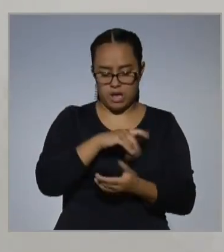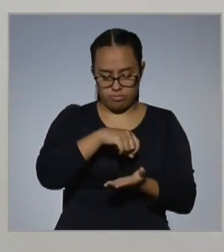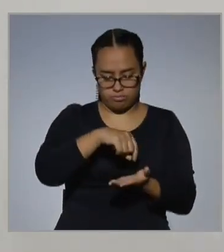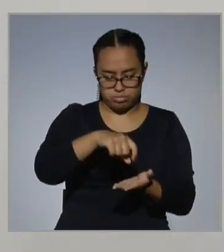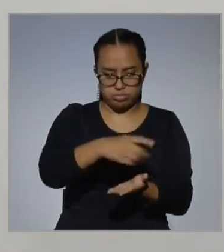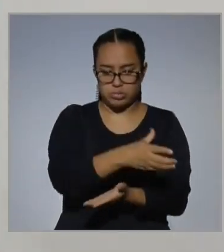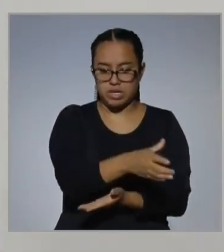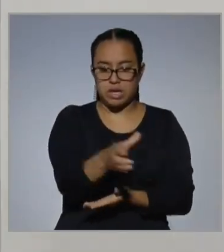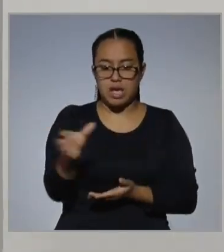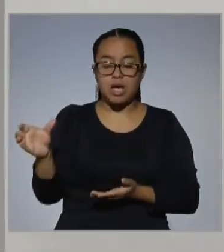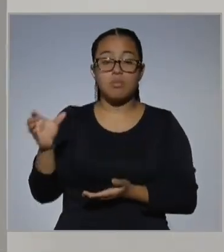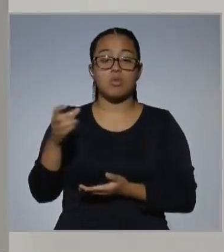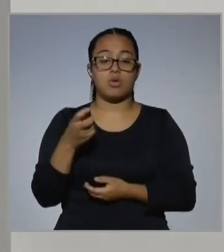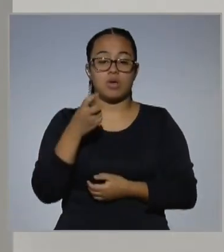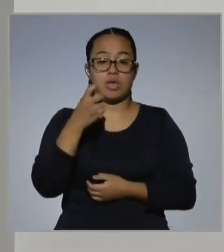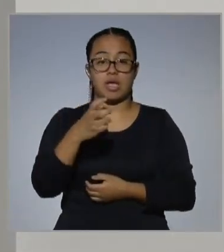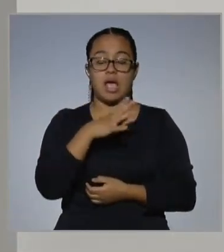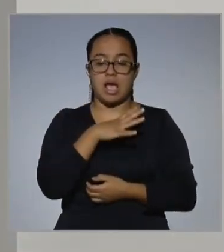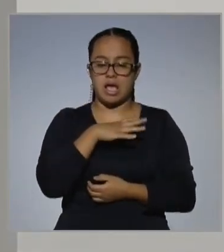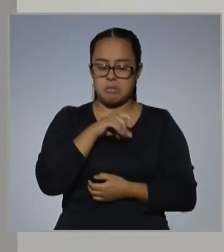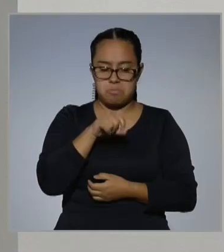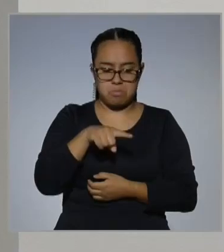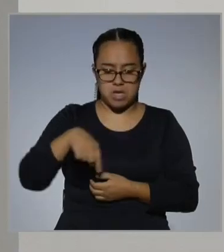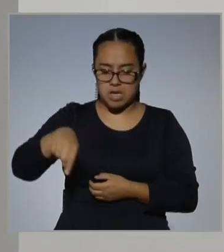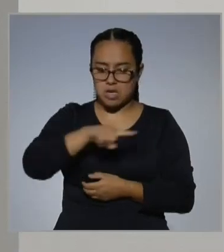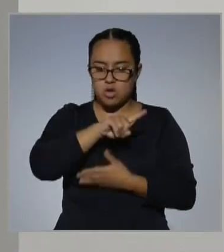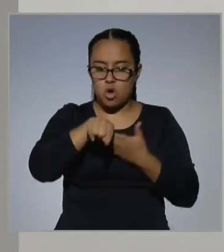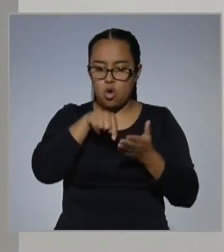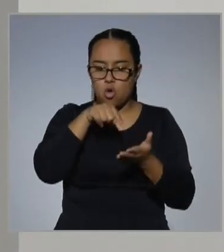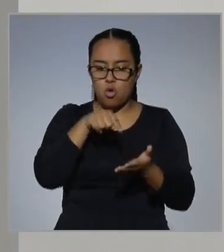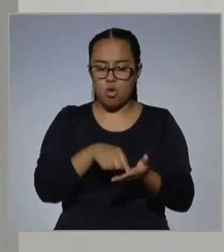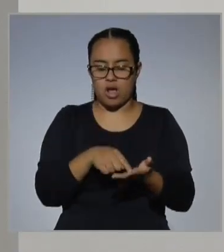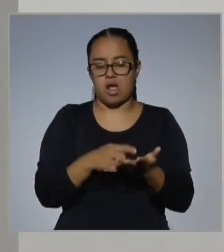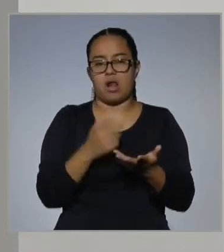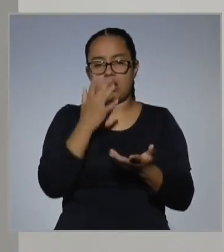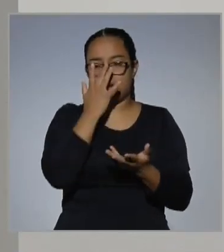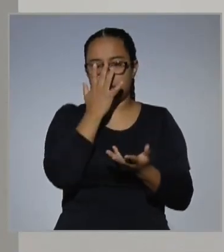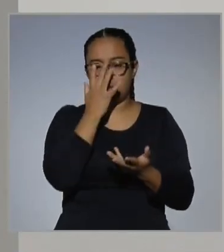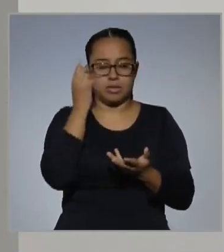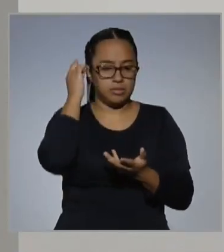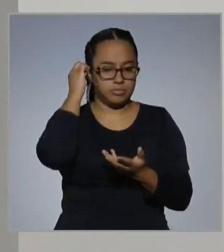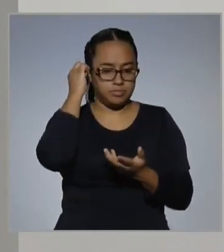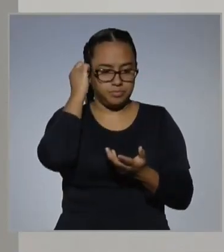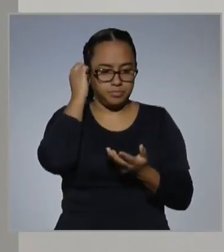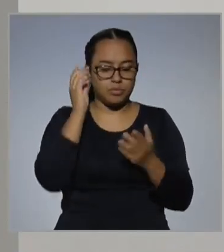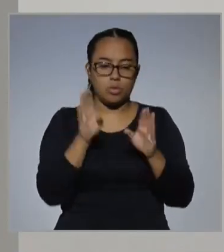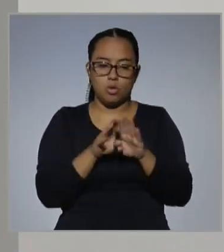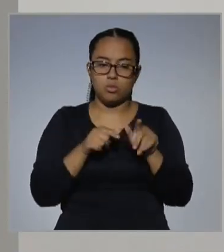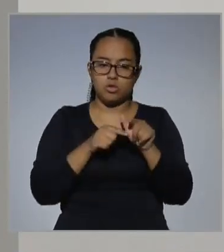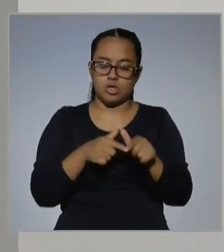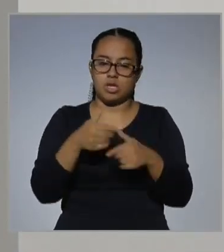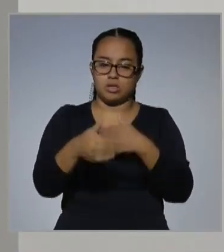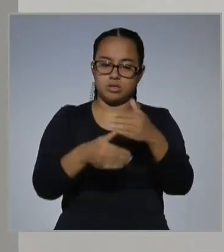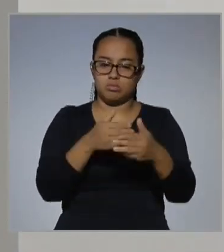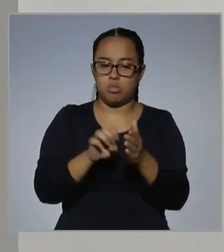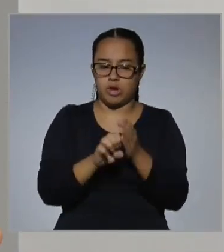de culturas que tenemos en el mismo espacio la lógica de reproducción de determinada planta. Aquí es de la